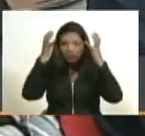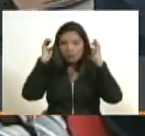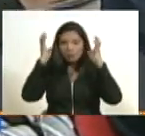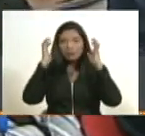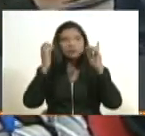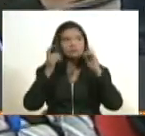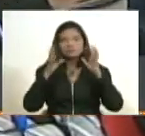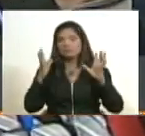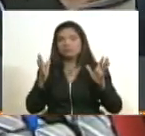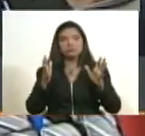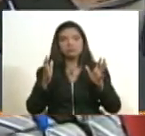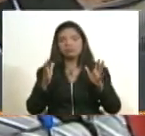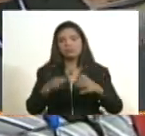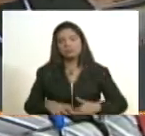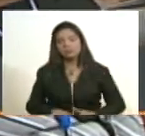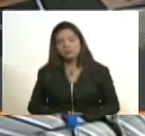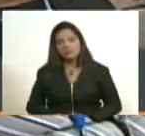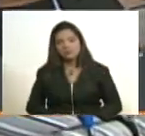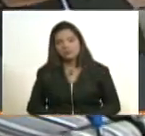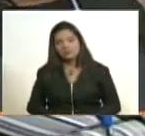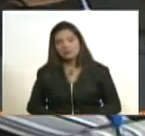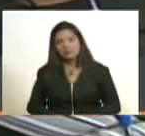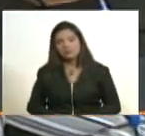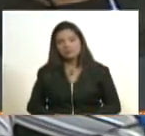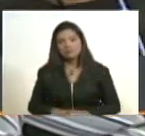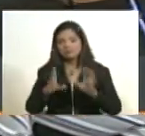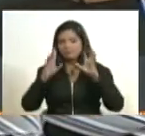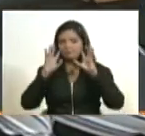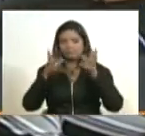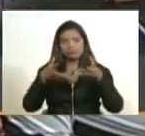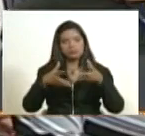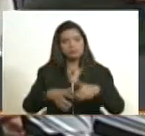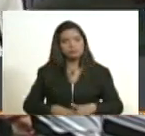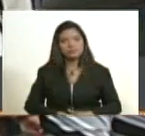alborotado, alebrestado, enloquecido.